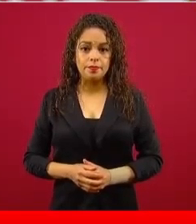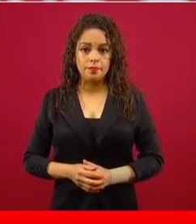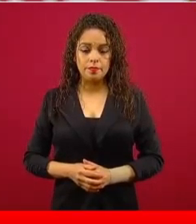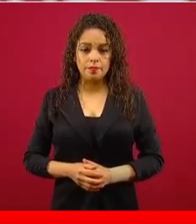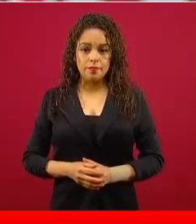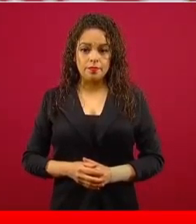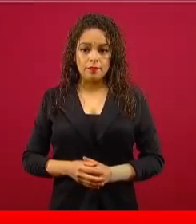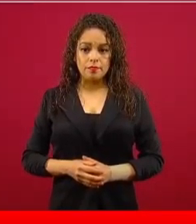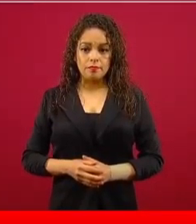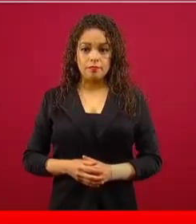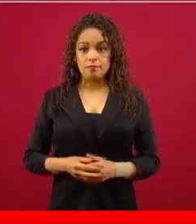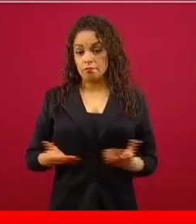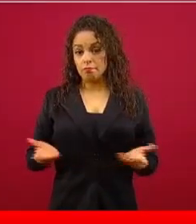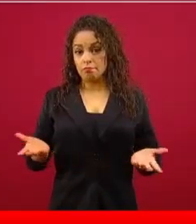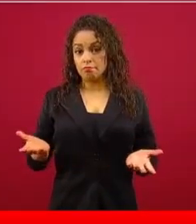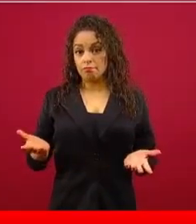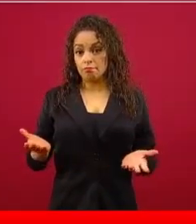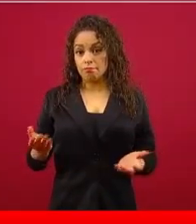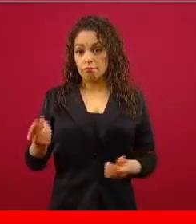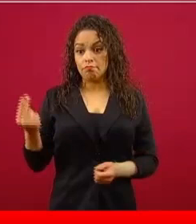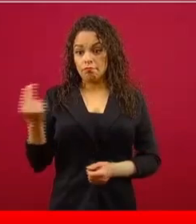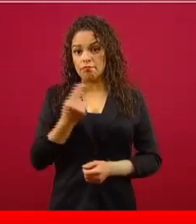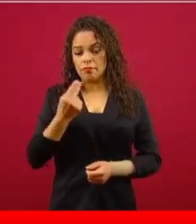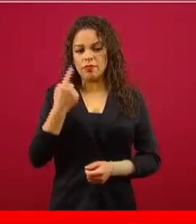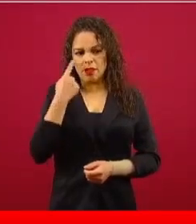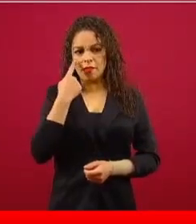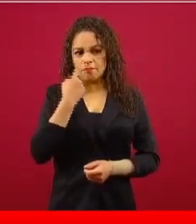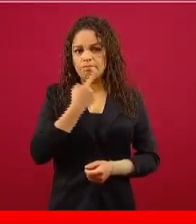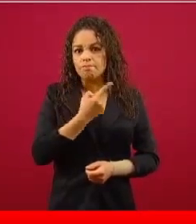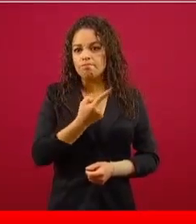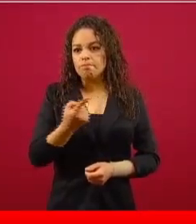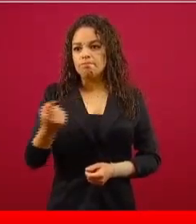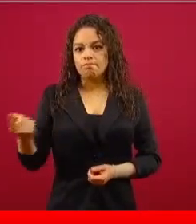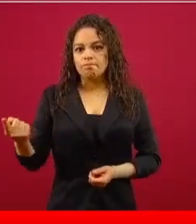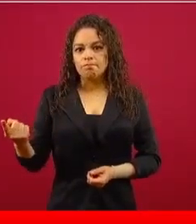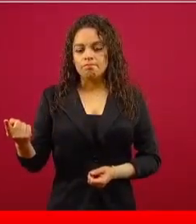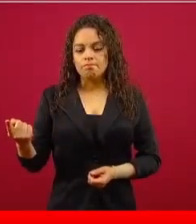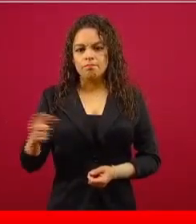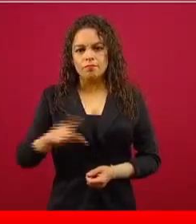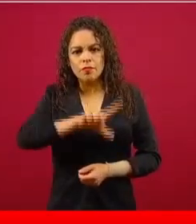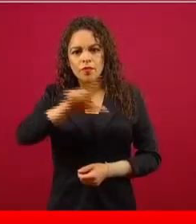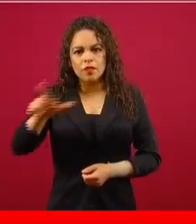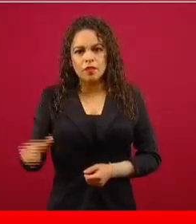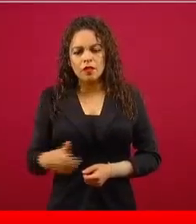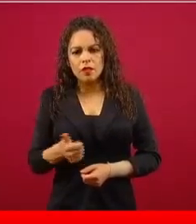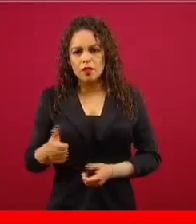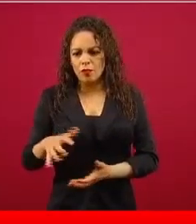Sí, hay que ver. Luego, lo de la acumulación de dinero.